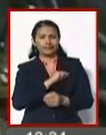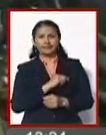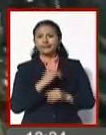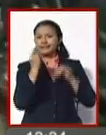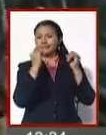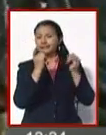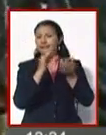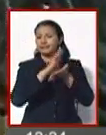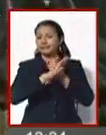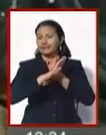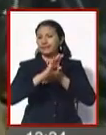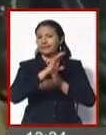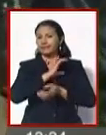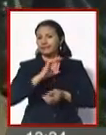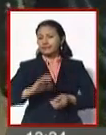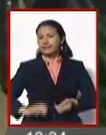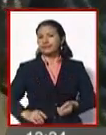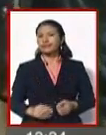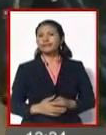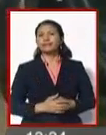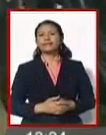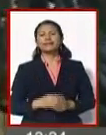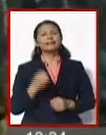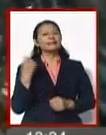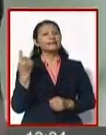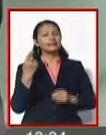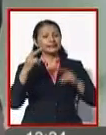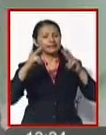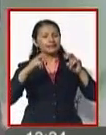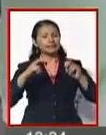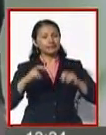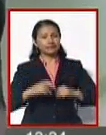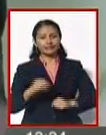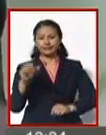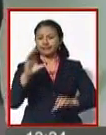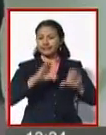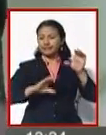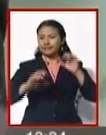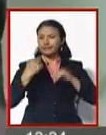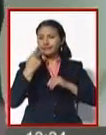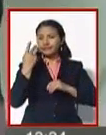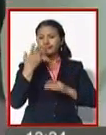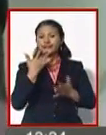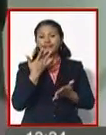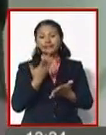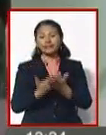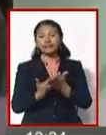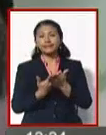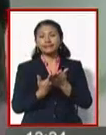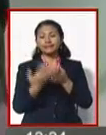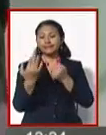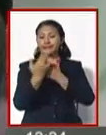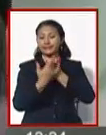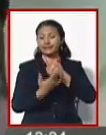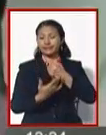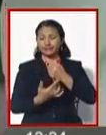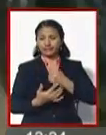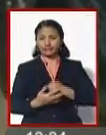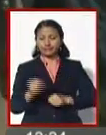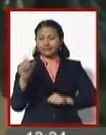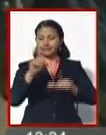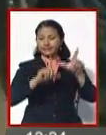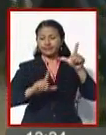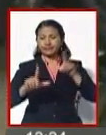de Cristo de Limpias ha sido motivo de investigación en varias ocasiones. Los estudios científicos habrían comprobado que el líquido rojizo analizado